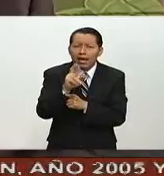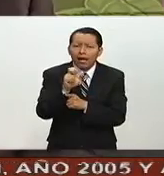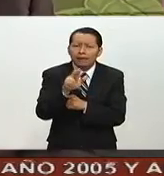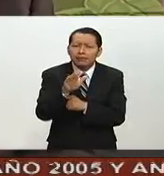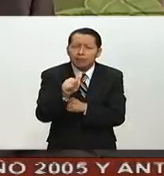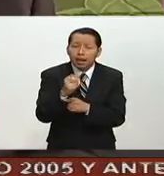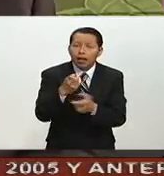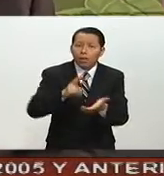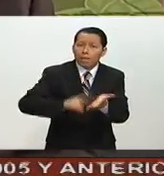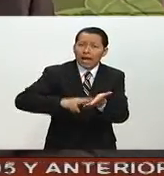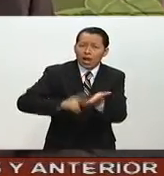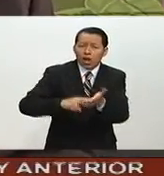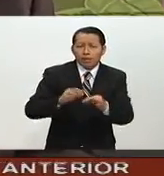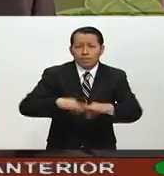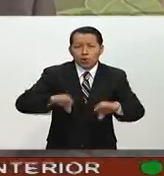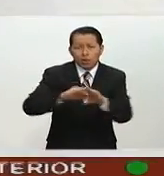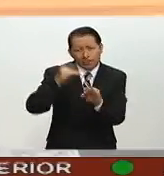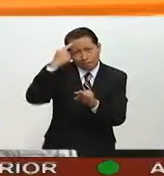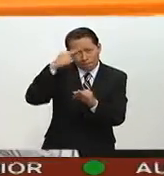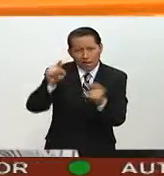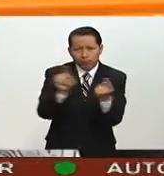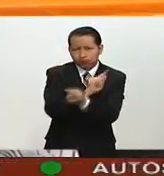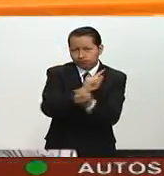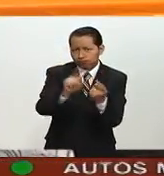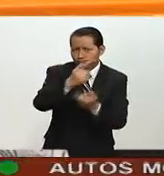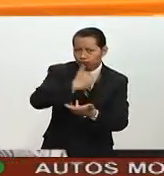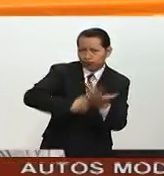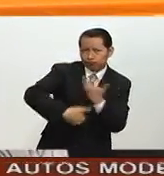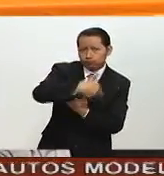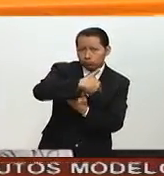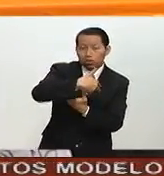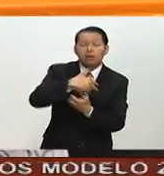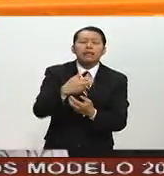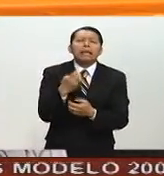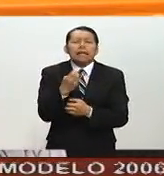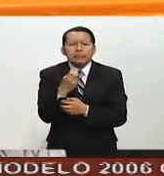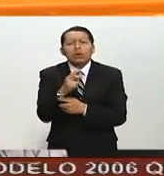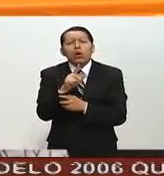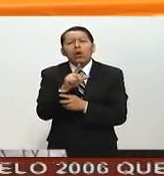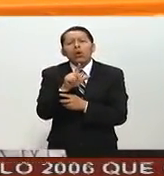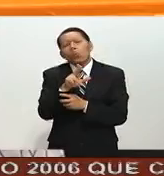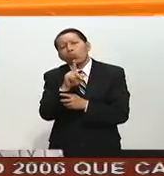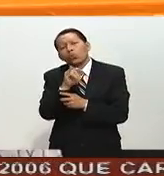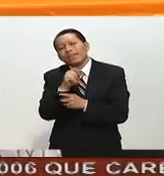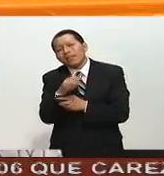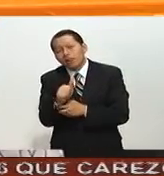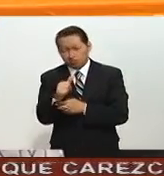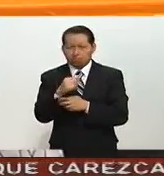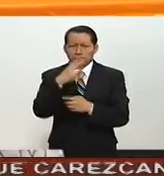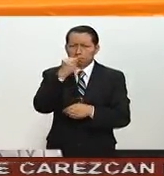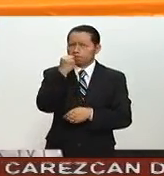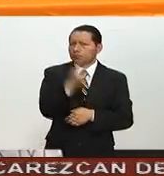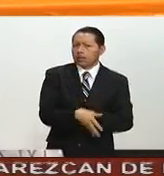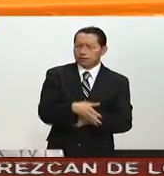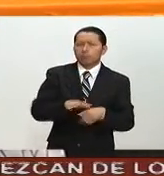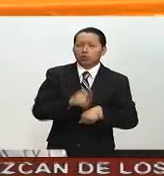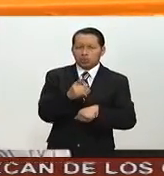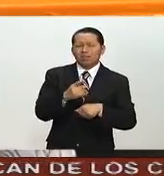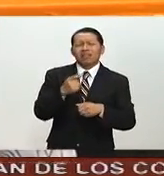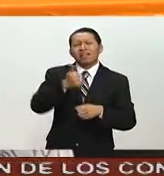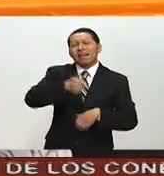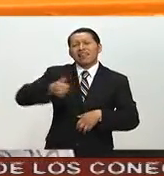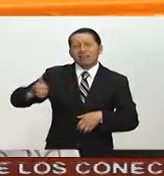valor fundamental de la convivencia. Esta ludoteca va a estar padrísima porque todo es de juego y yo creo que cada quien